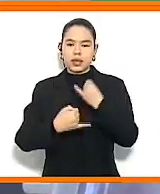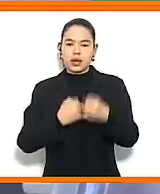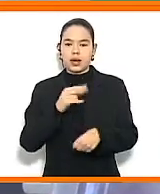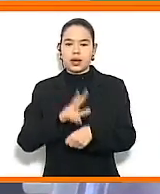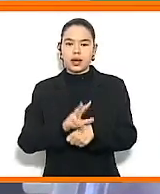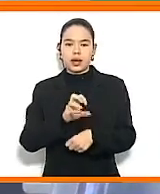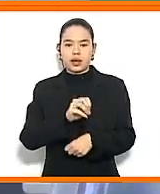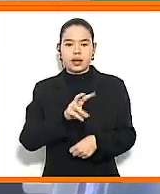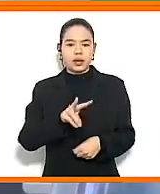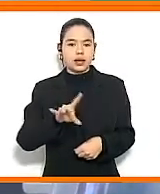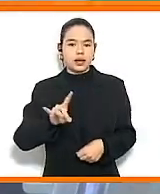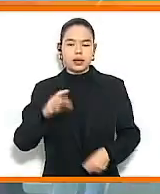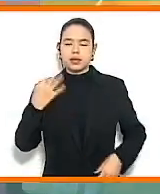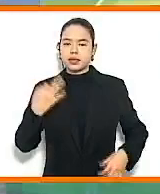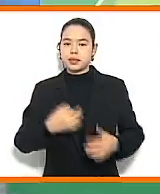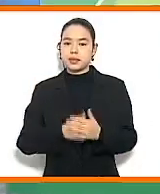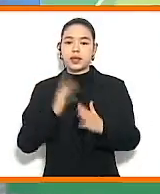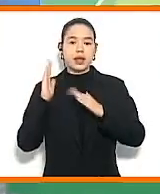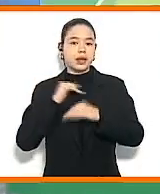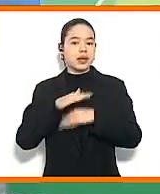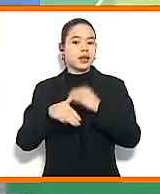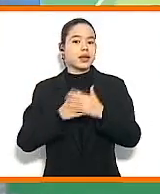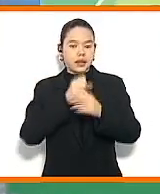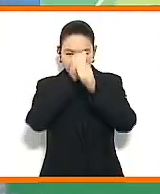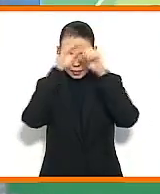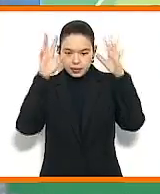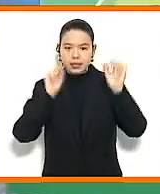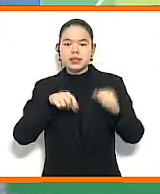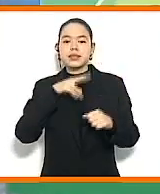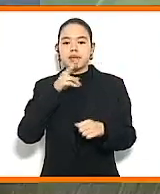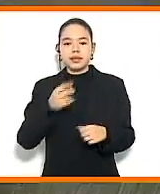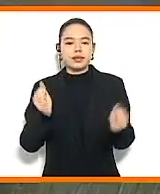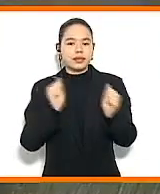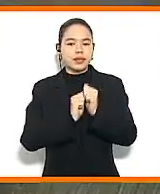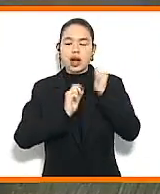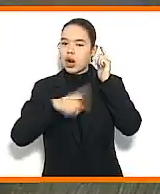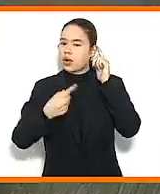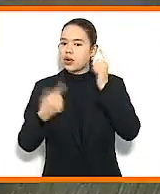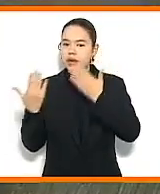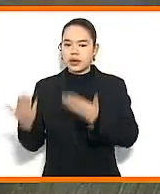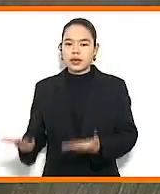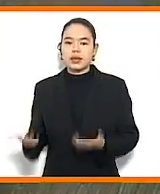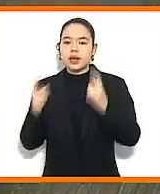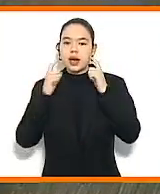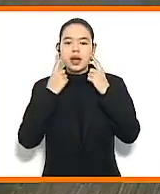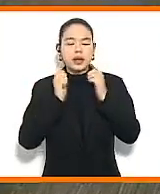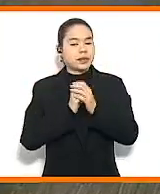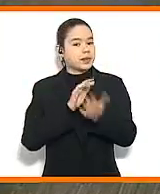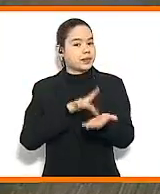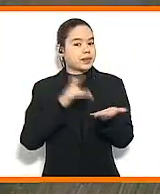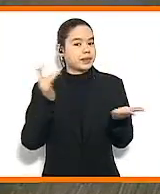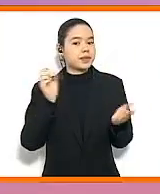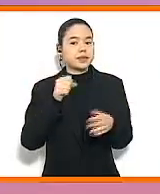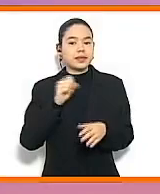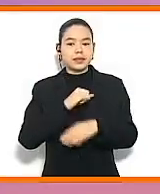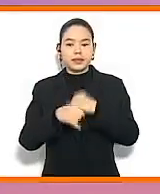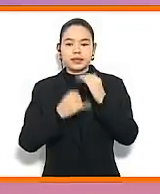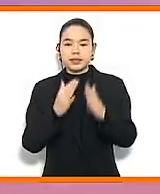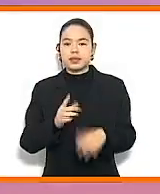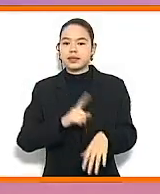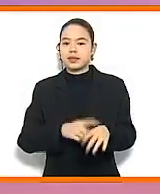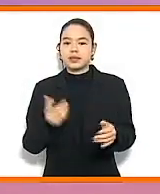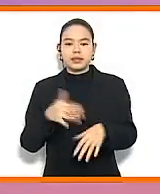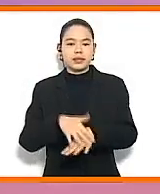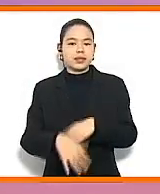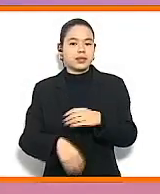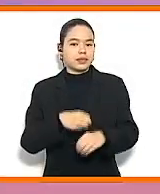el 028. Espero que cada uno de tus sueños se haga realidad en diaria junto a Tatiana. Muchas gracias, Charlyn. Así es, querido jugador. Vamos a